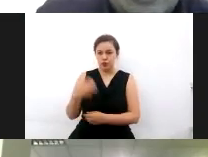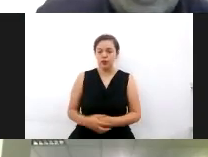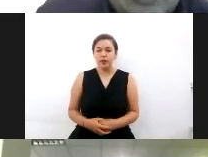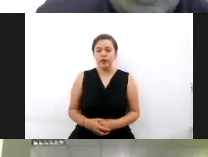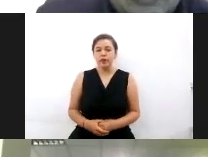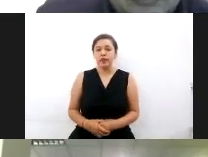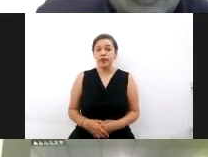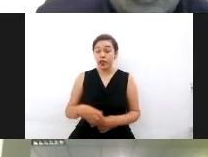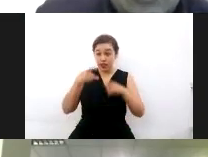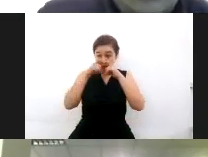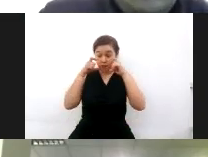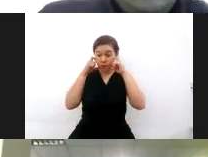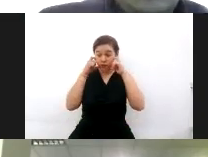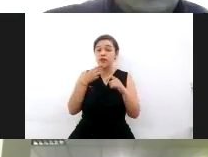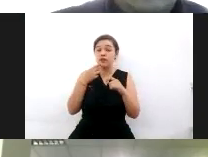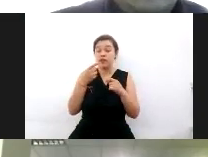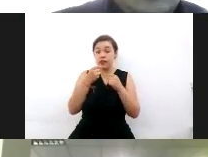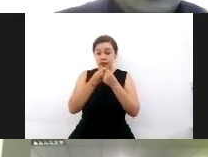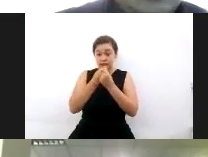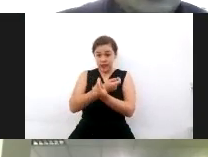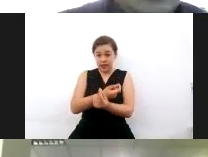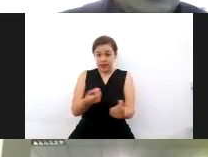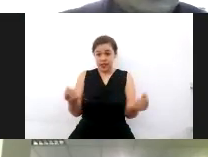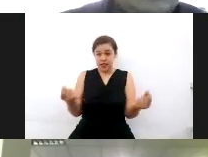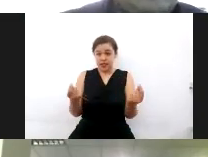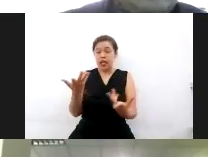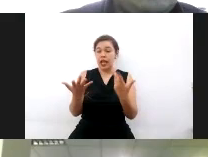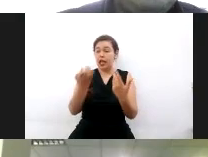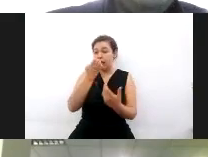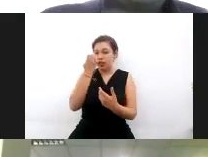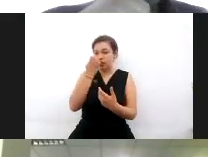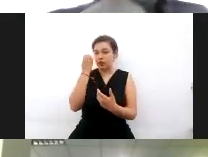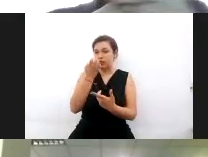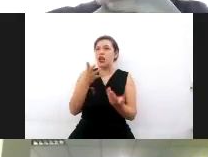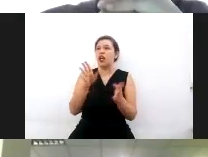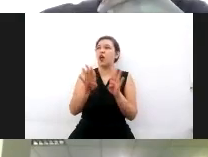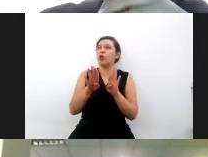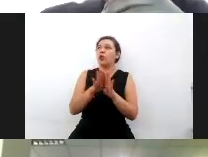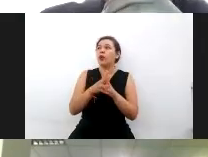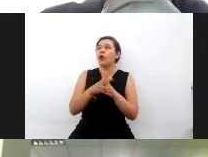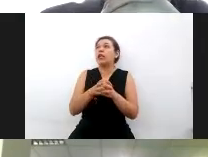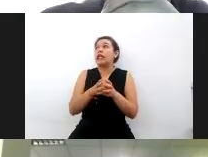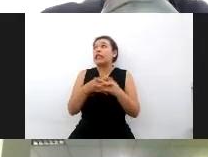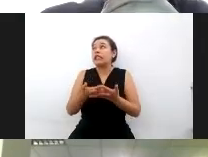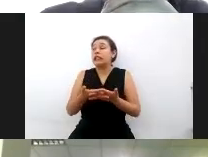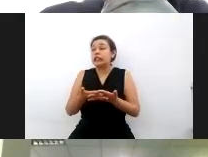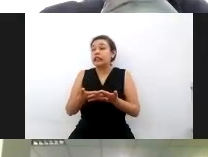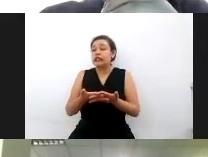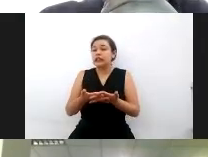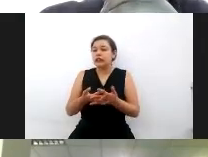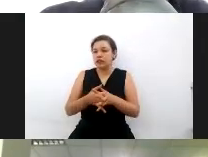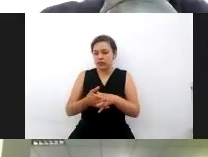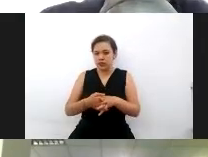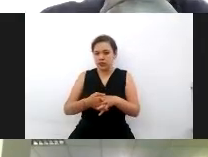El uso de cubrebocas para niños de preescolar, muchas escuelas lo están manejando. Les piden cierto número